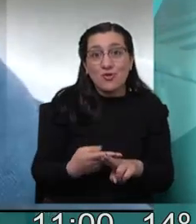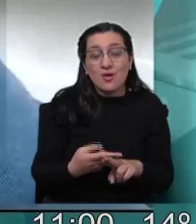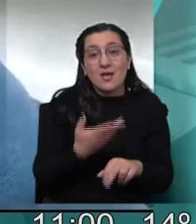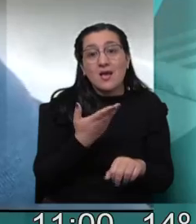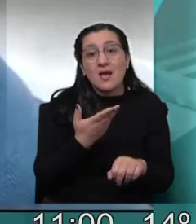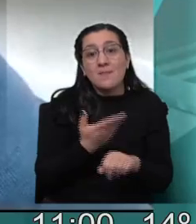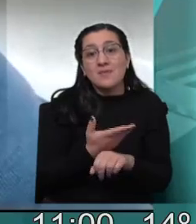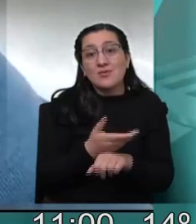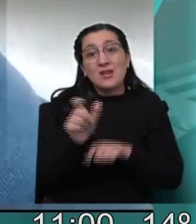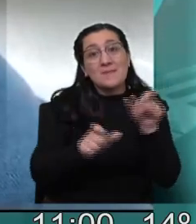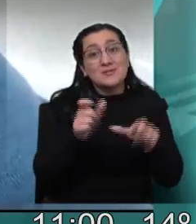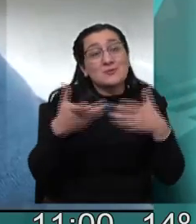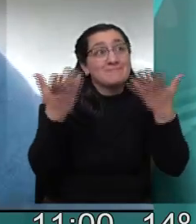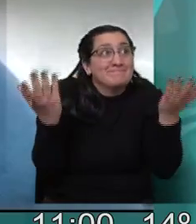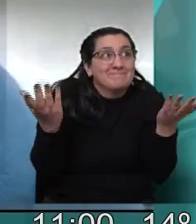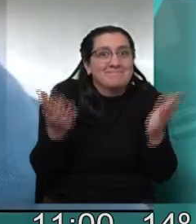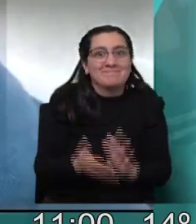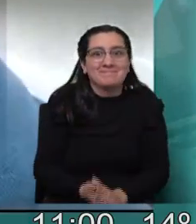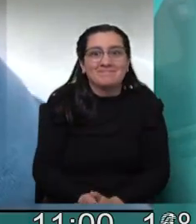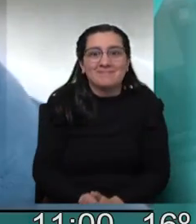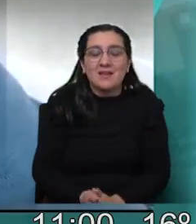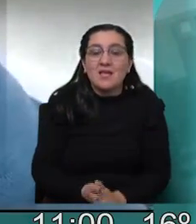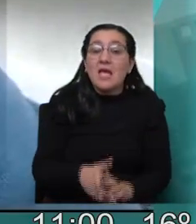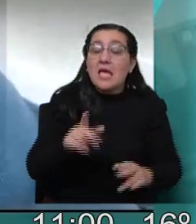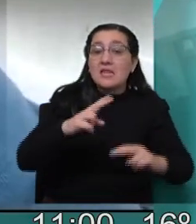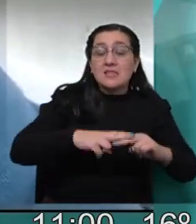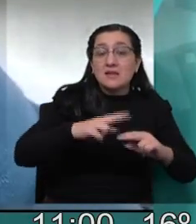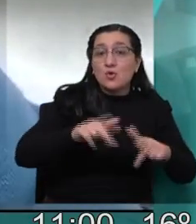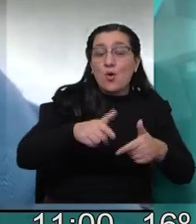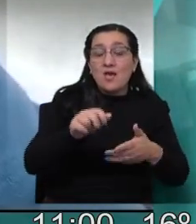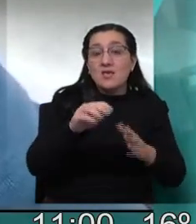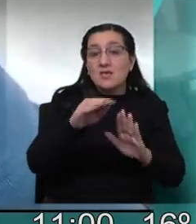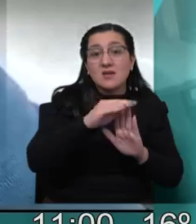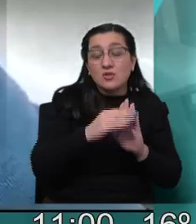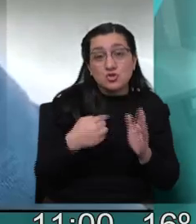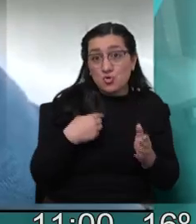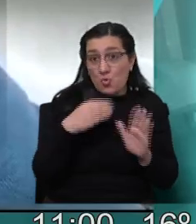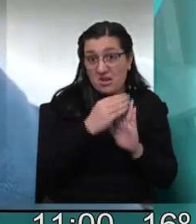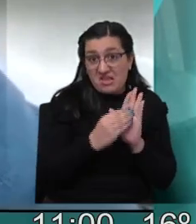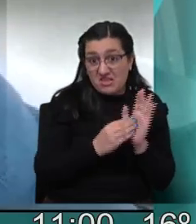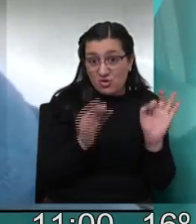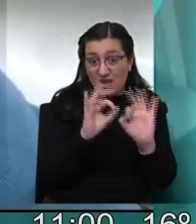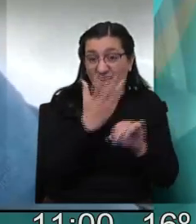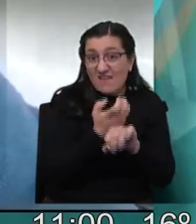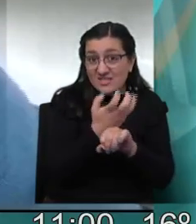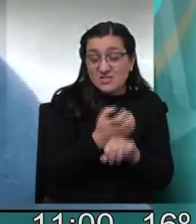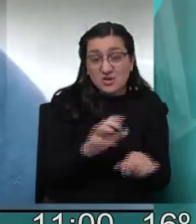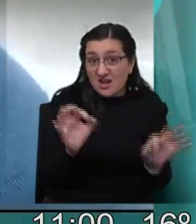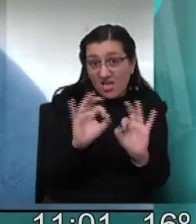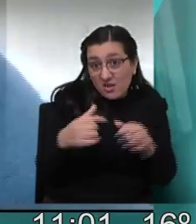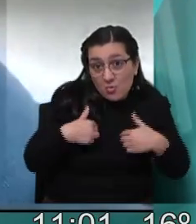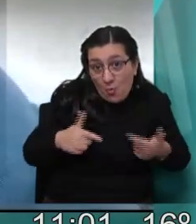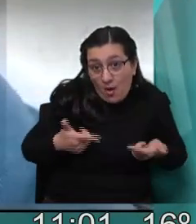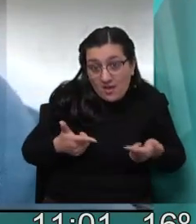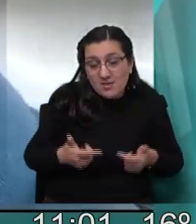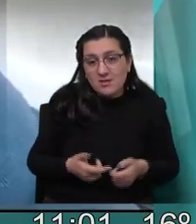del público. No hay nada en internet, no hay registros, no tengo yo tampoco grabaciones digitalizadas. Y eso